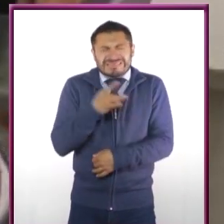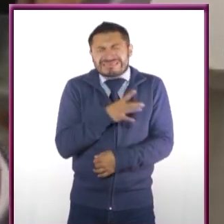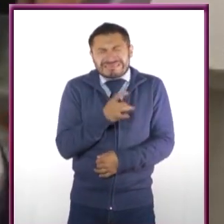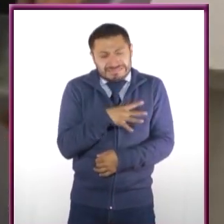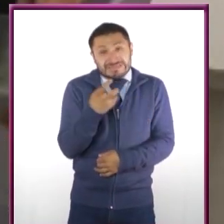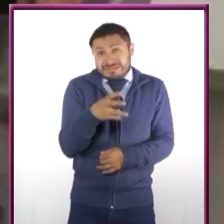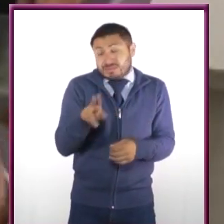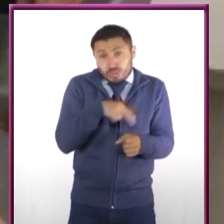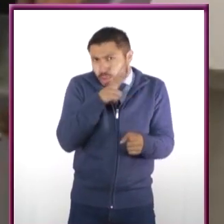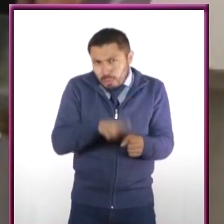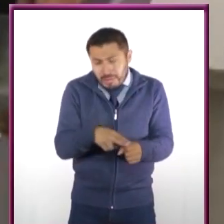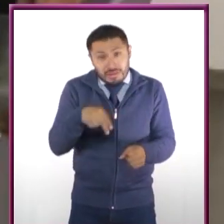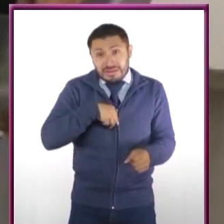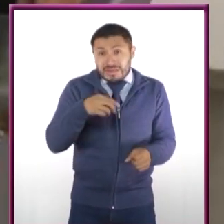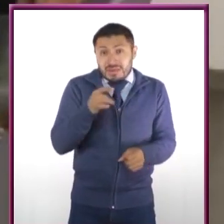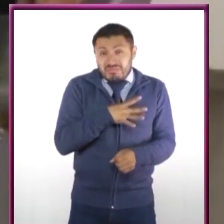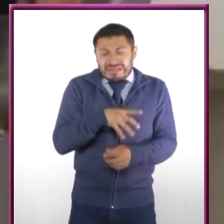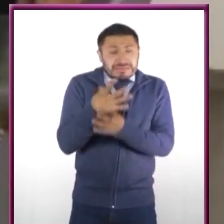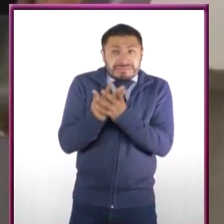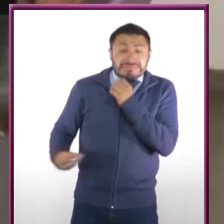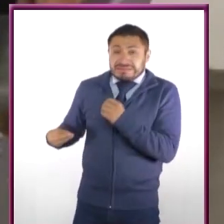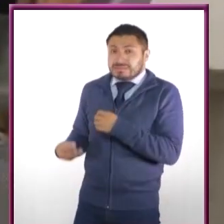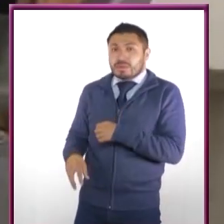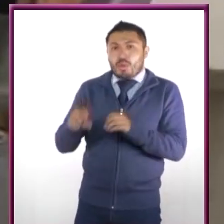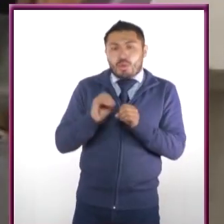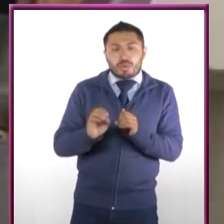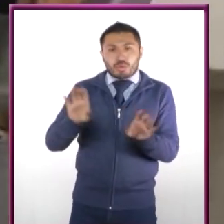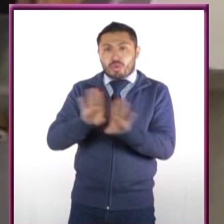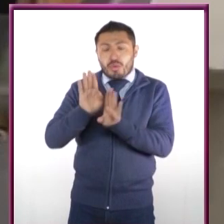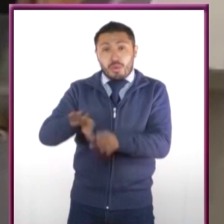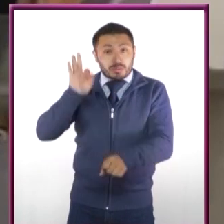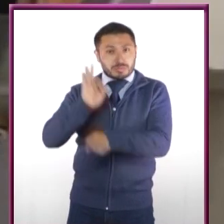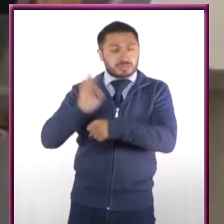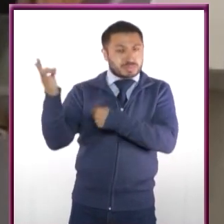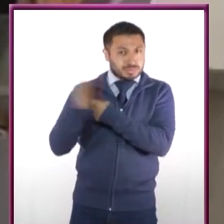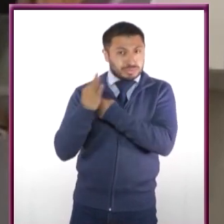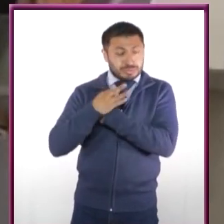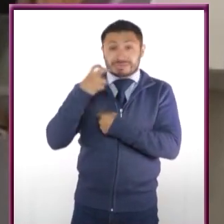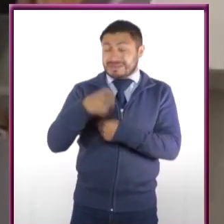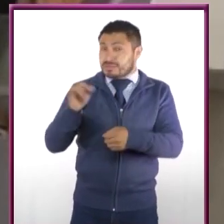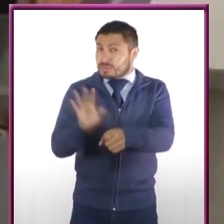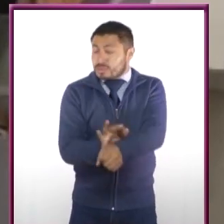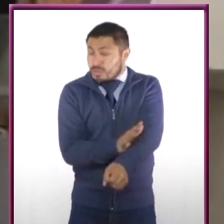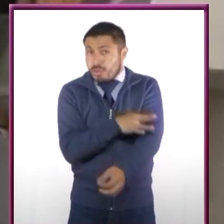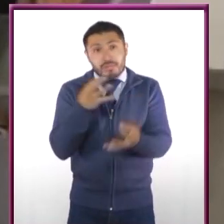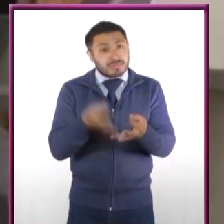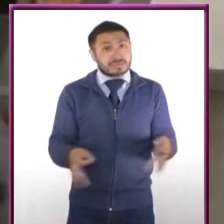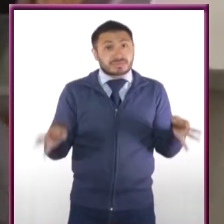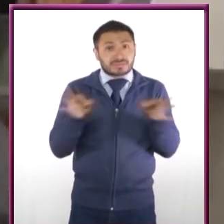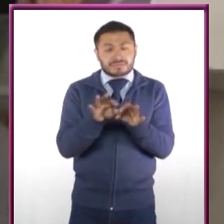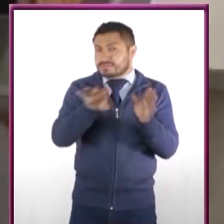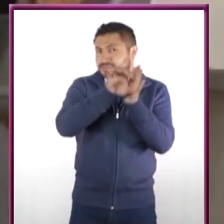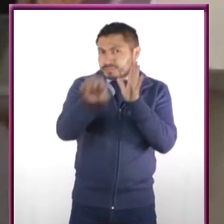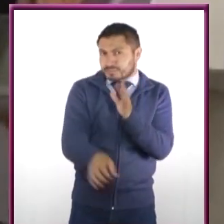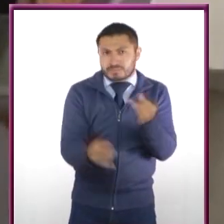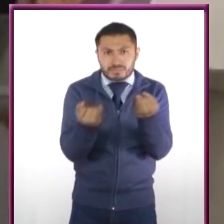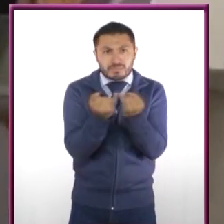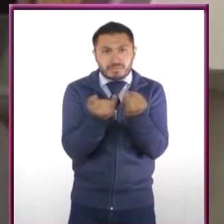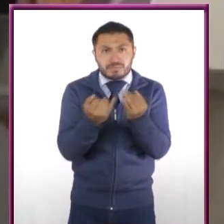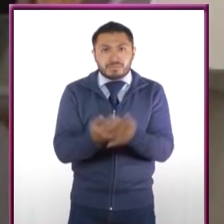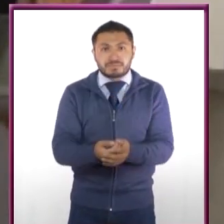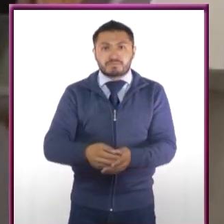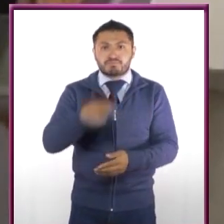miedo, ¿no? y huir de ahí. O atacar, ¿no? Esas son en cuanto a emociones muy básicas. También, por